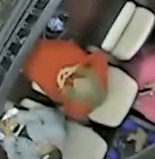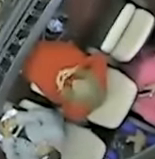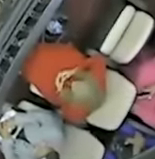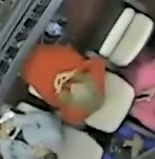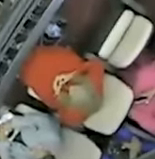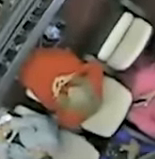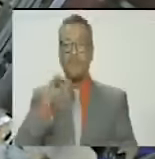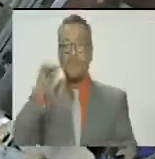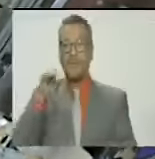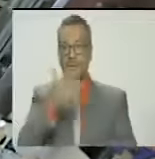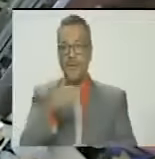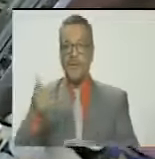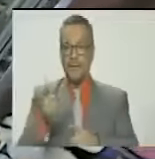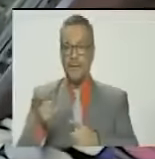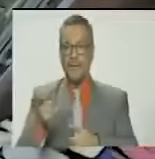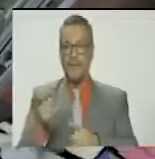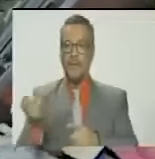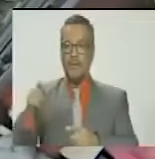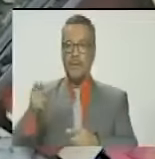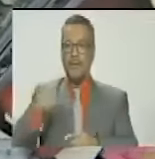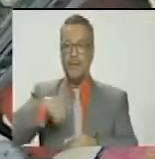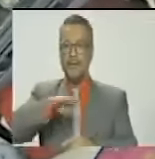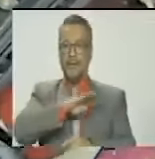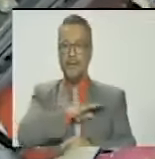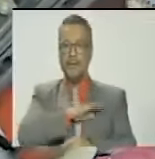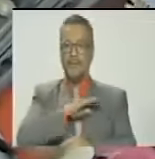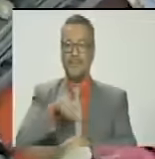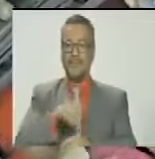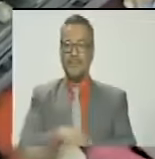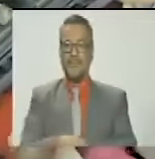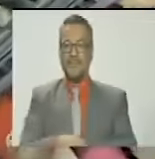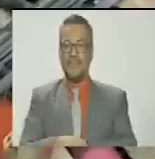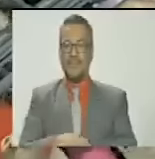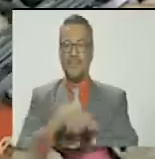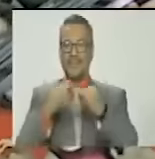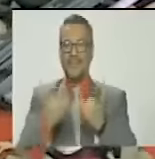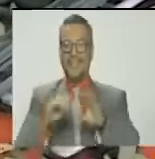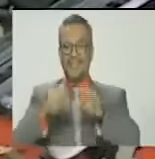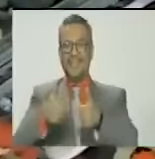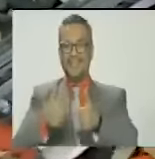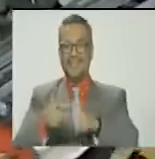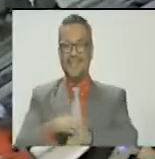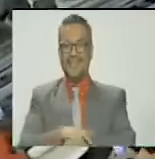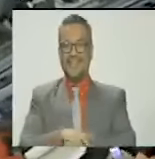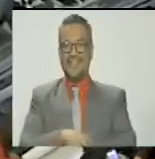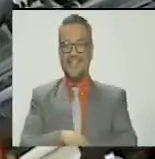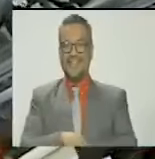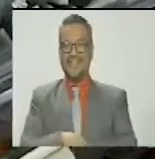Pero para informar al Ejecutivo son más que nosotros. ¿Ya vamos a empezar?